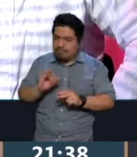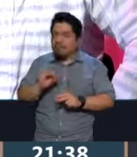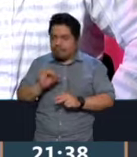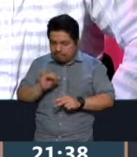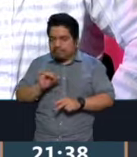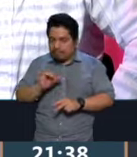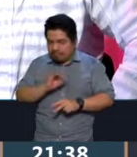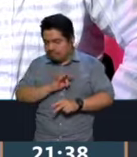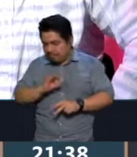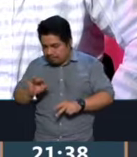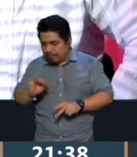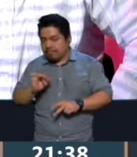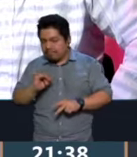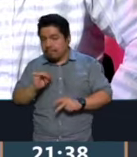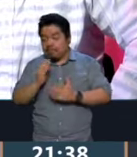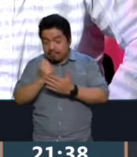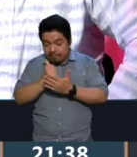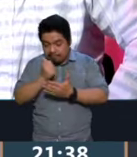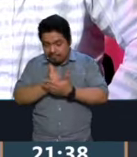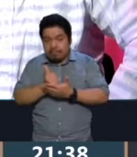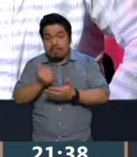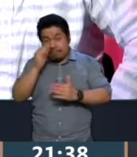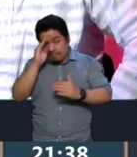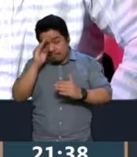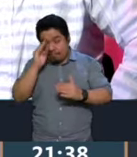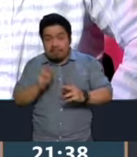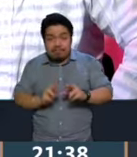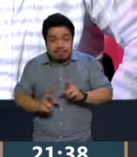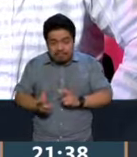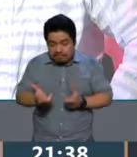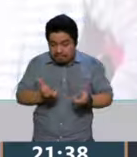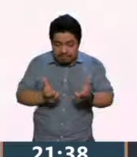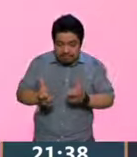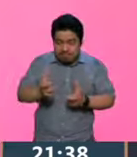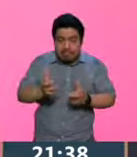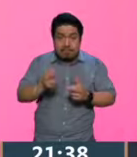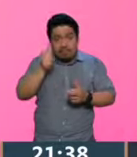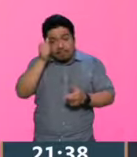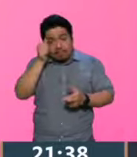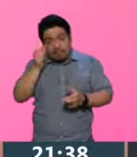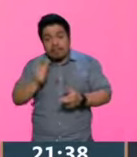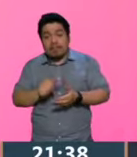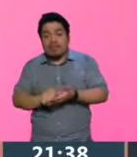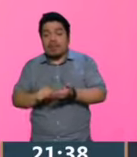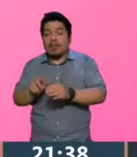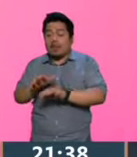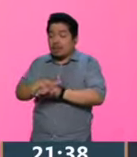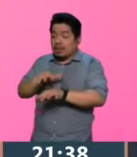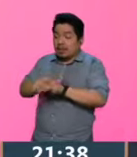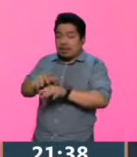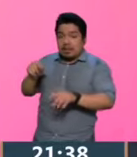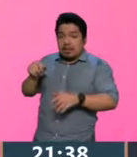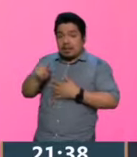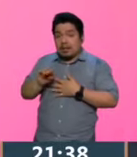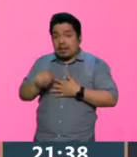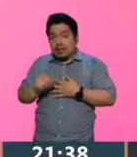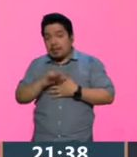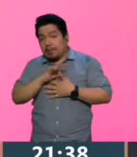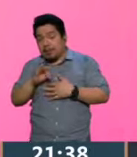pensemos en una ciudad con ríos, que pensemos en una ciudad con donde la calzada de Tlalpan pues sea caminable, tenga